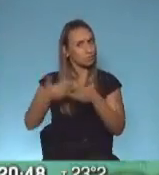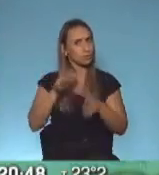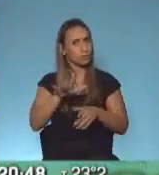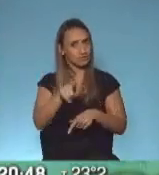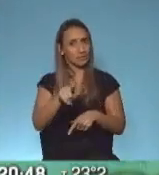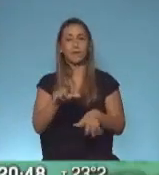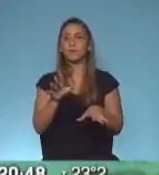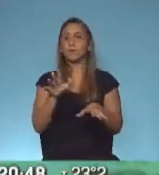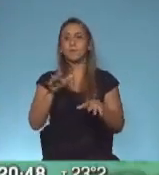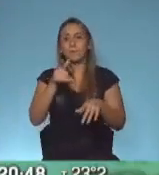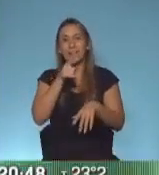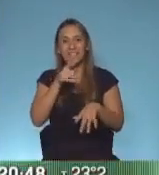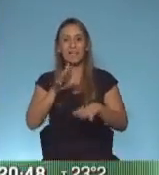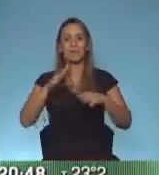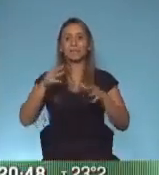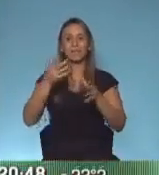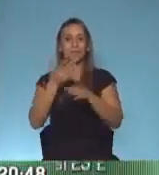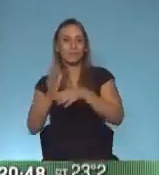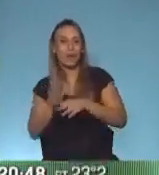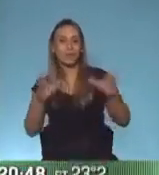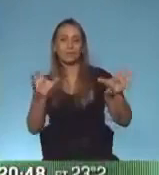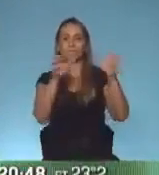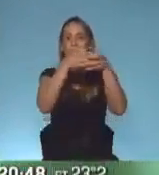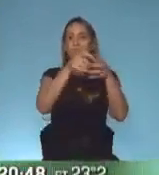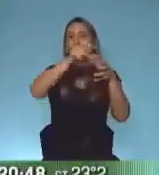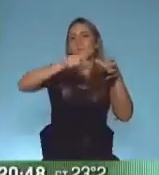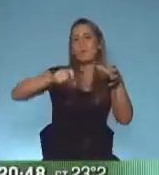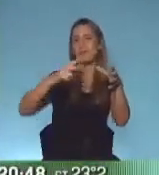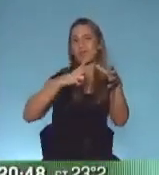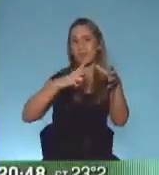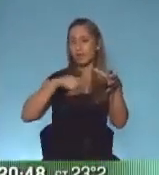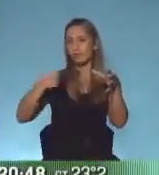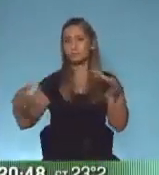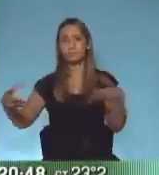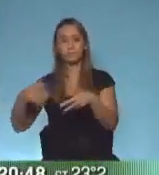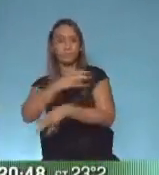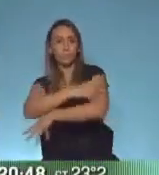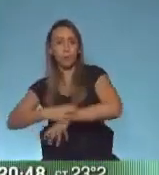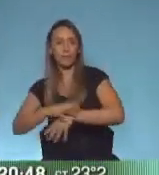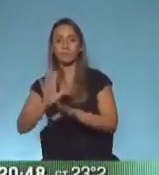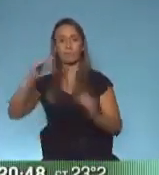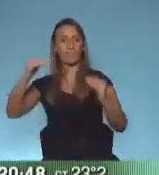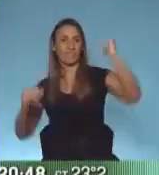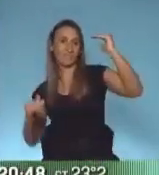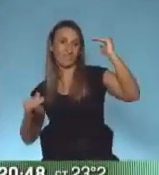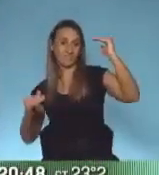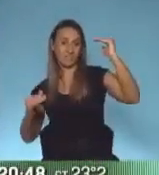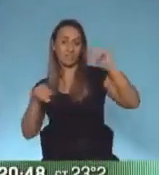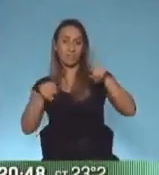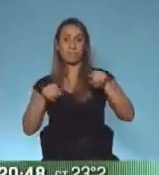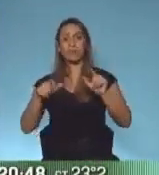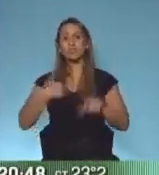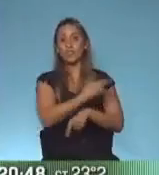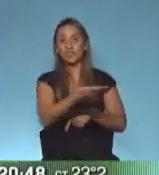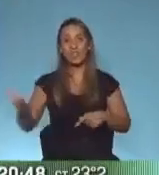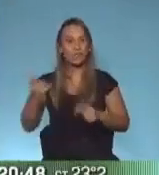de la riqueza, ¿presentaremos aquí? Sí, se puede presentar como el ranking de la riqueza o más bien como el ranking de la desigualdad, ¿no? De la desigualdad